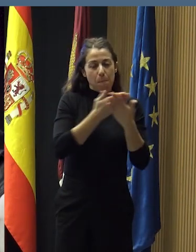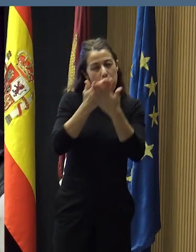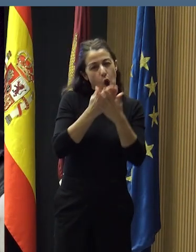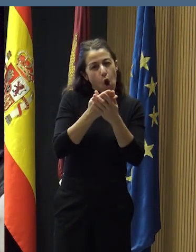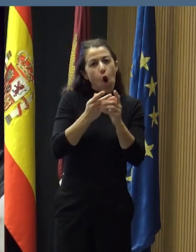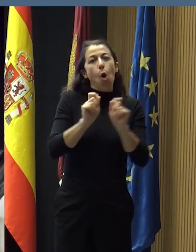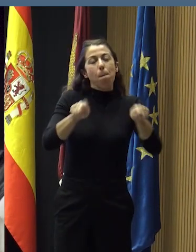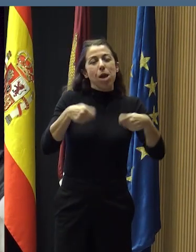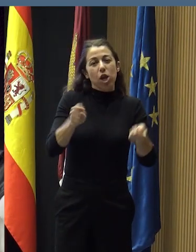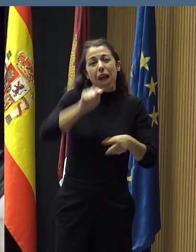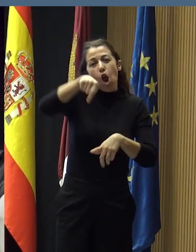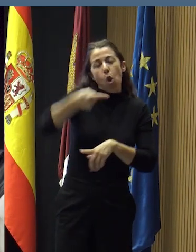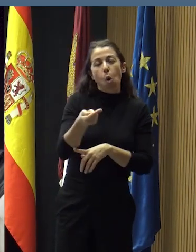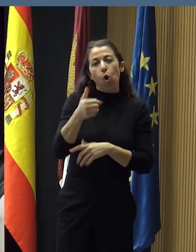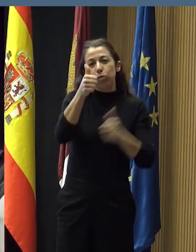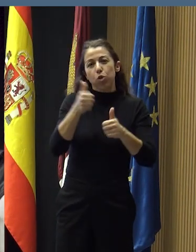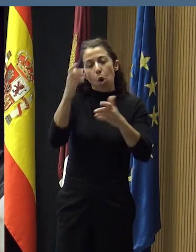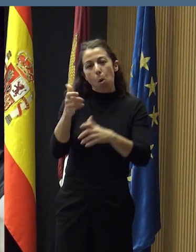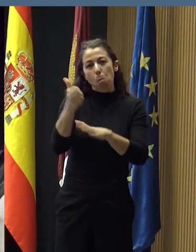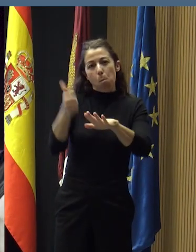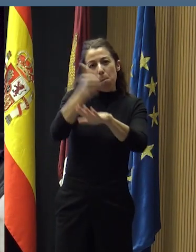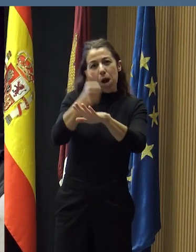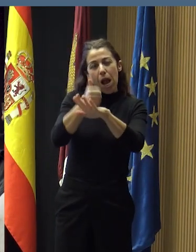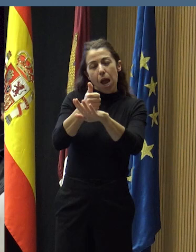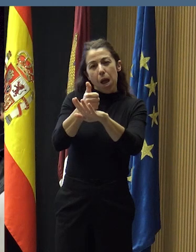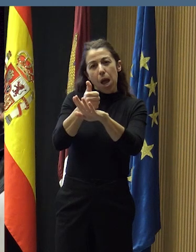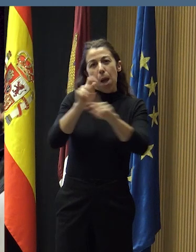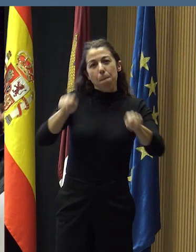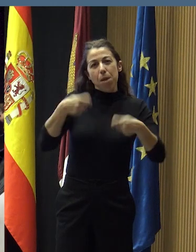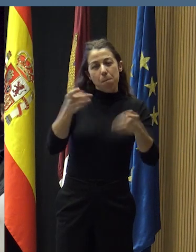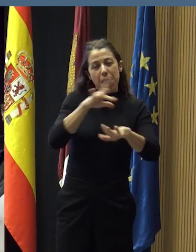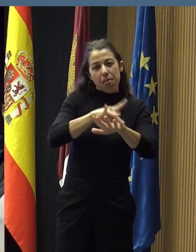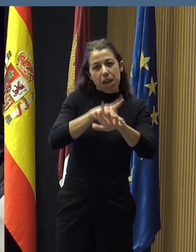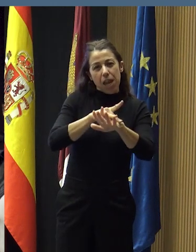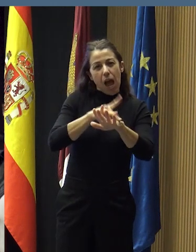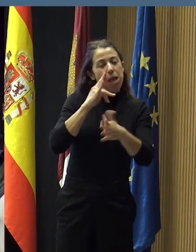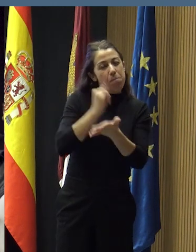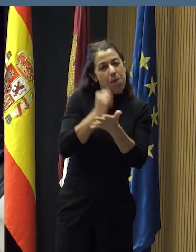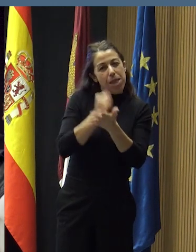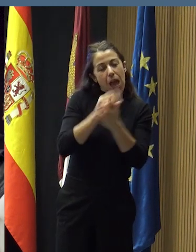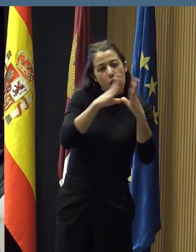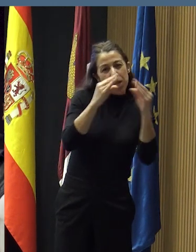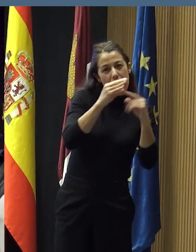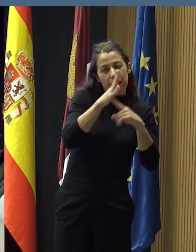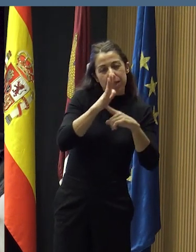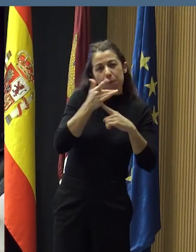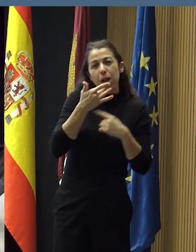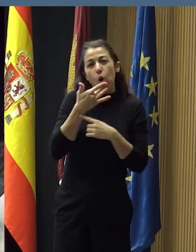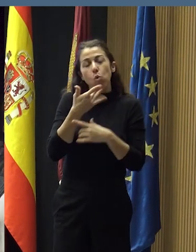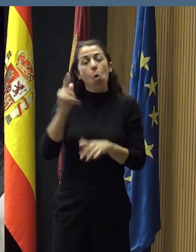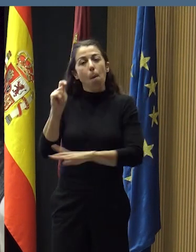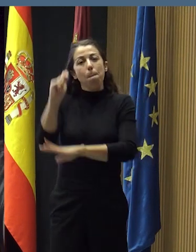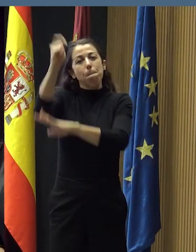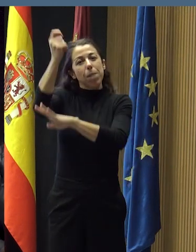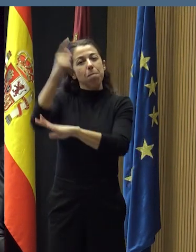y posteriormente se doctoró en biomedicina experimental en la Universidad de Castilla-La Mancha, obteniendo el Premio Extraordinario